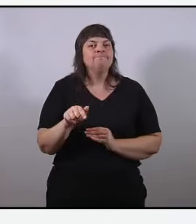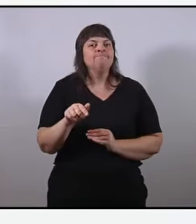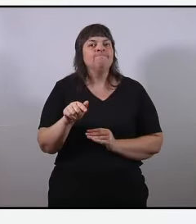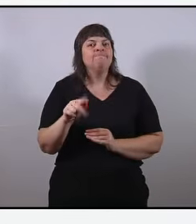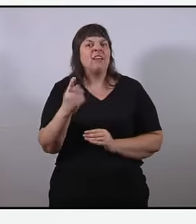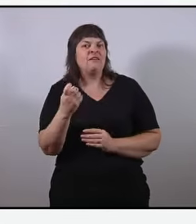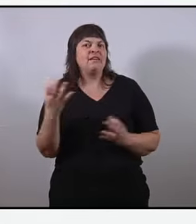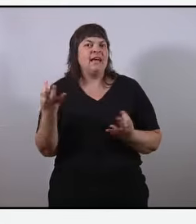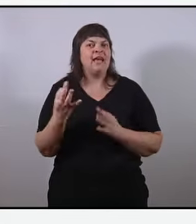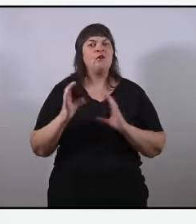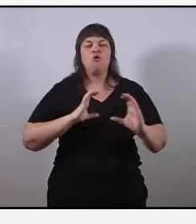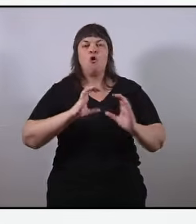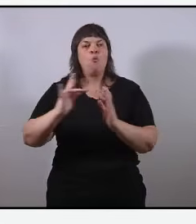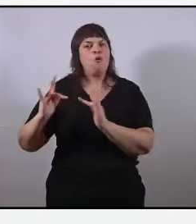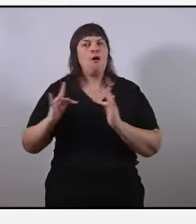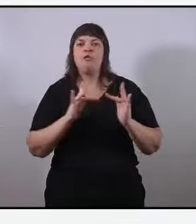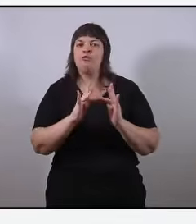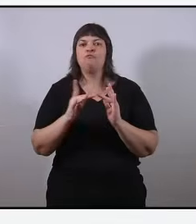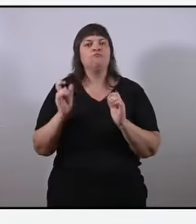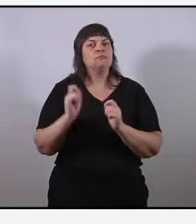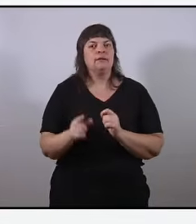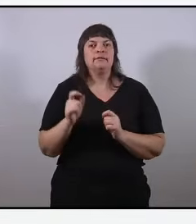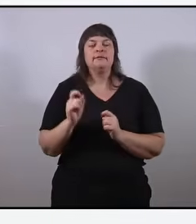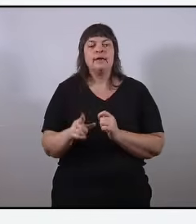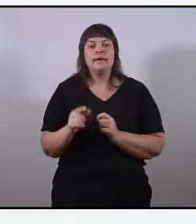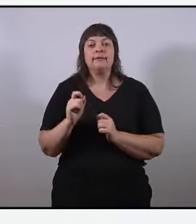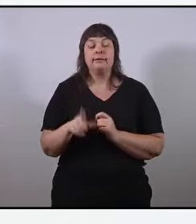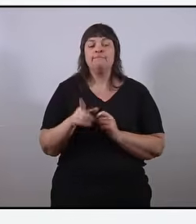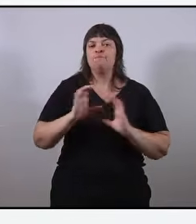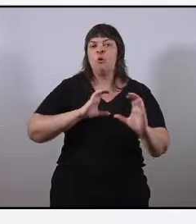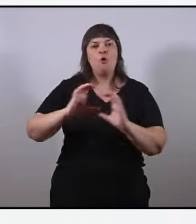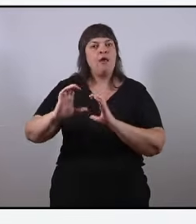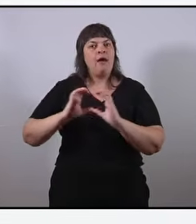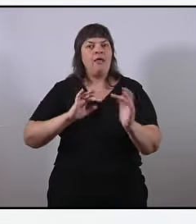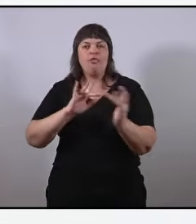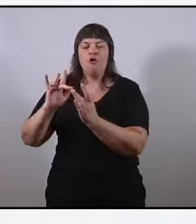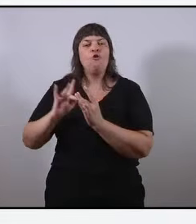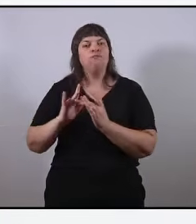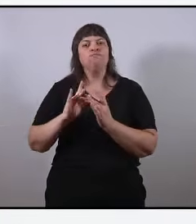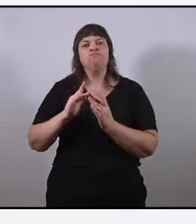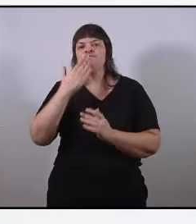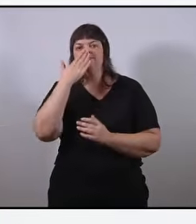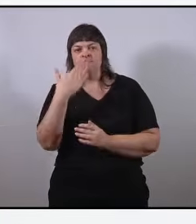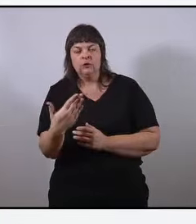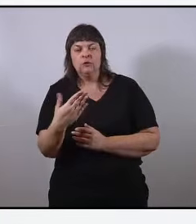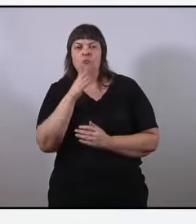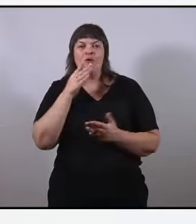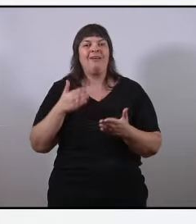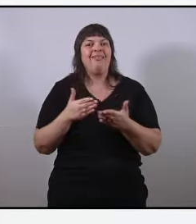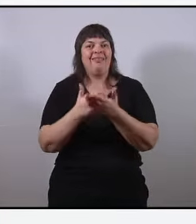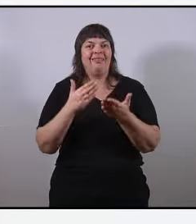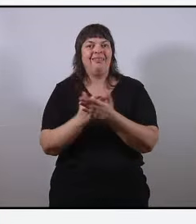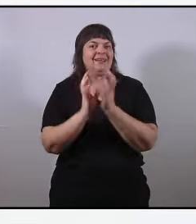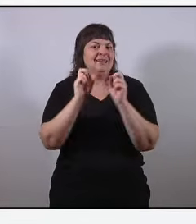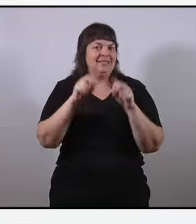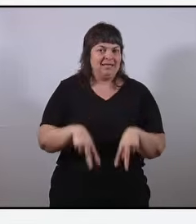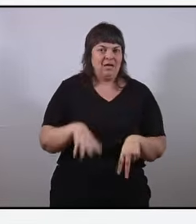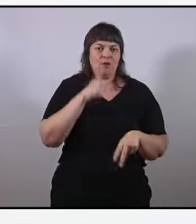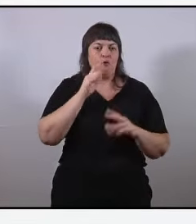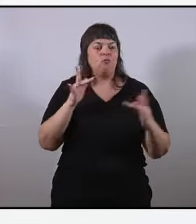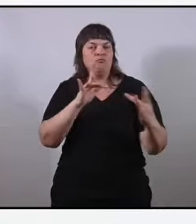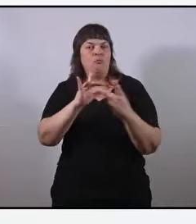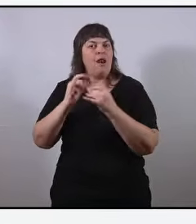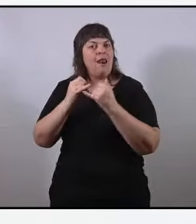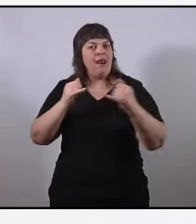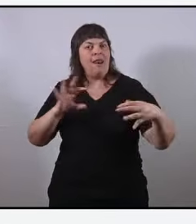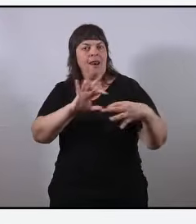de una comunicación permanente, una comunicación que debe ser fiable, sin interrupciones entre todos los equipos.